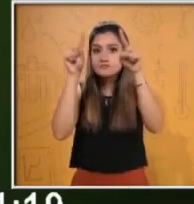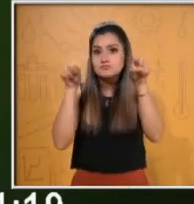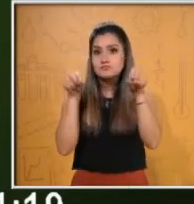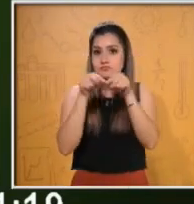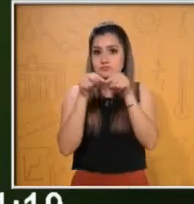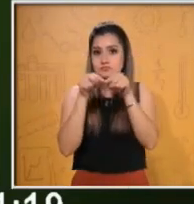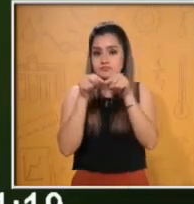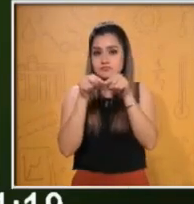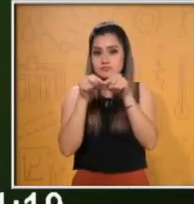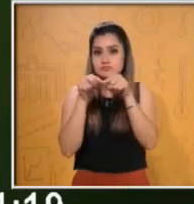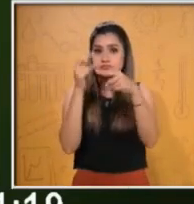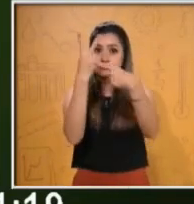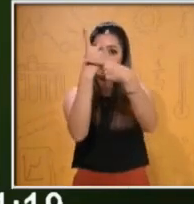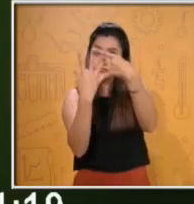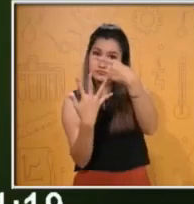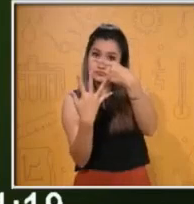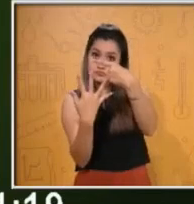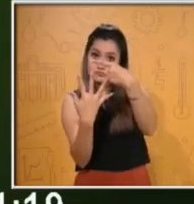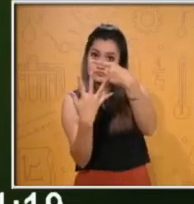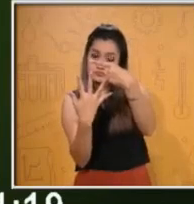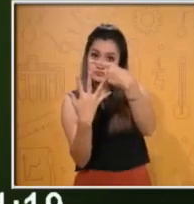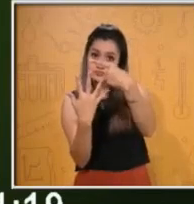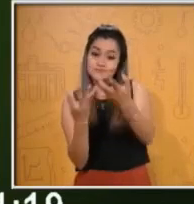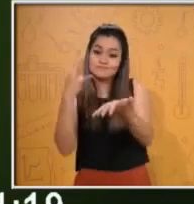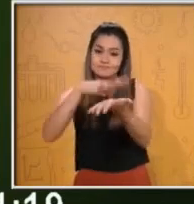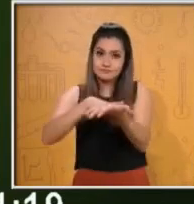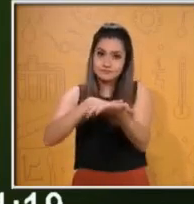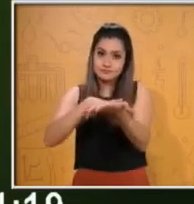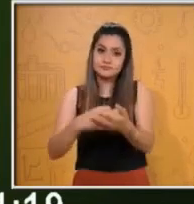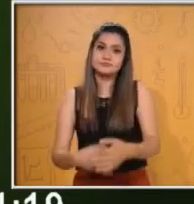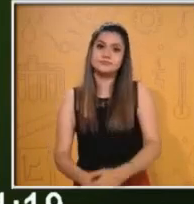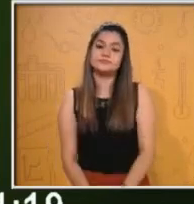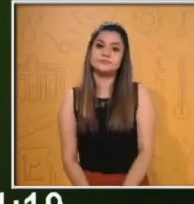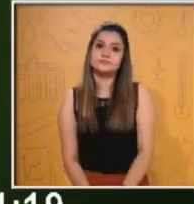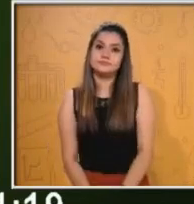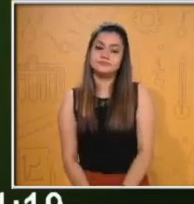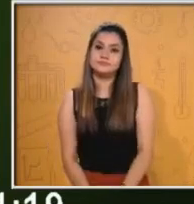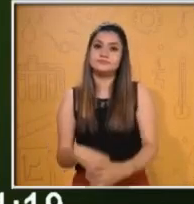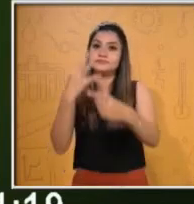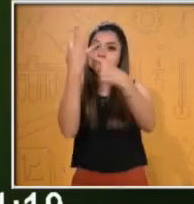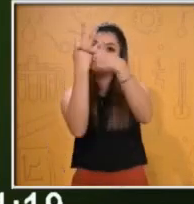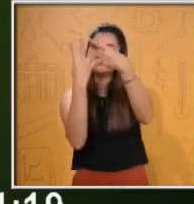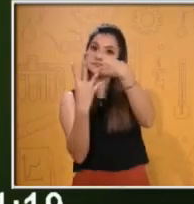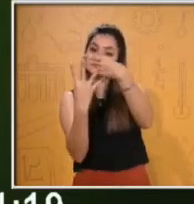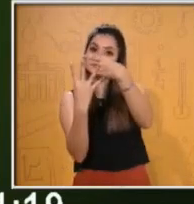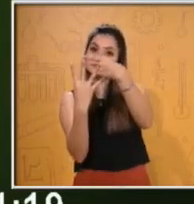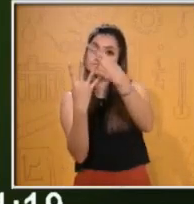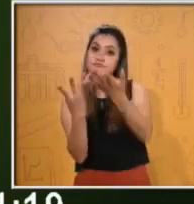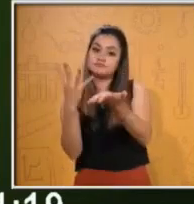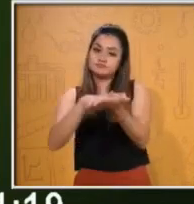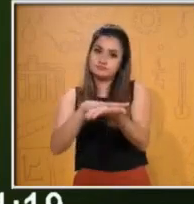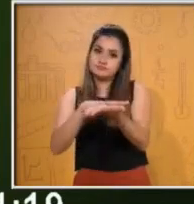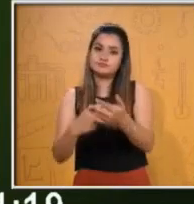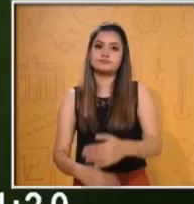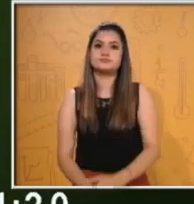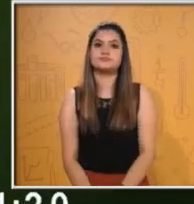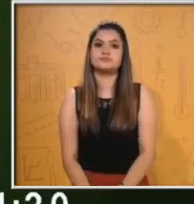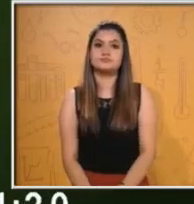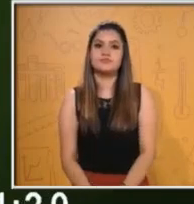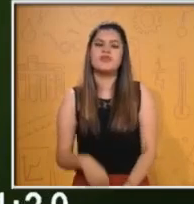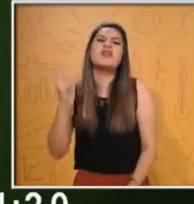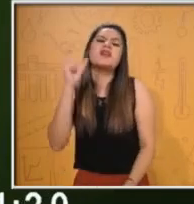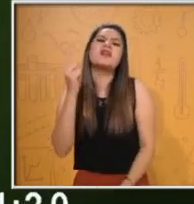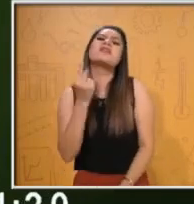explicar. 2/5 tienes que sacar el triple. Triple, muy bien. Y 3/4 tienes que obtener el cuádruple. ¿Qué es el